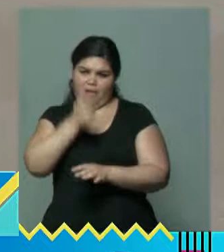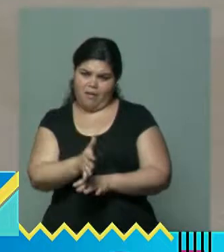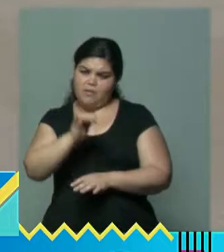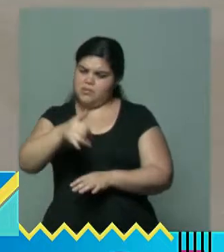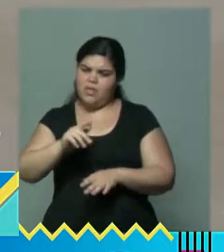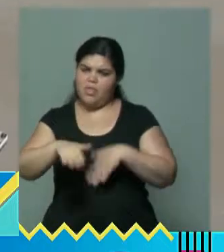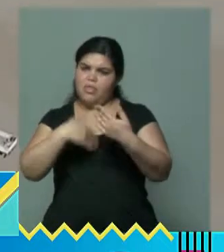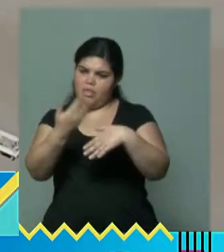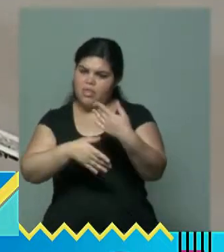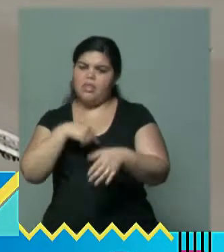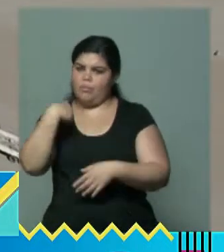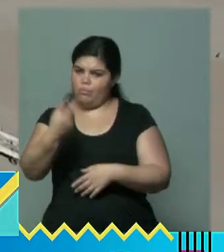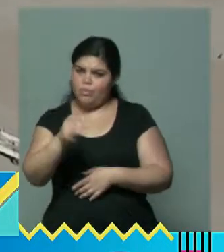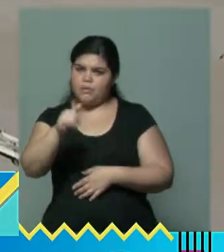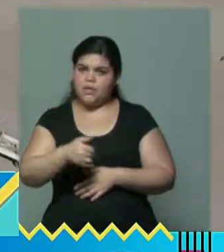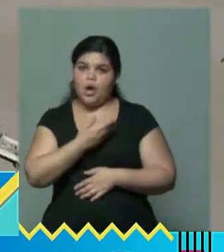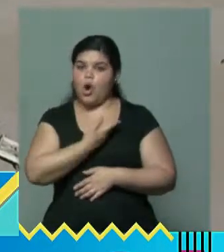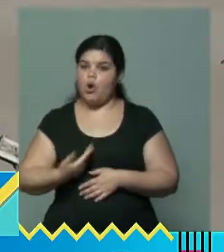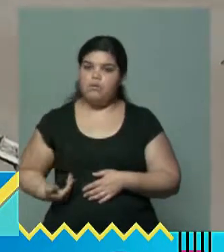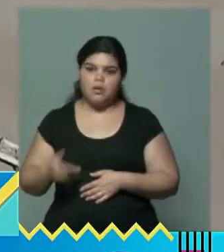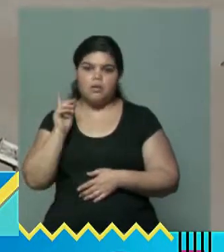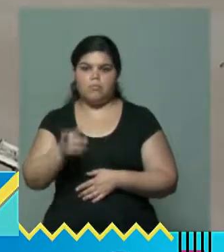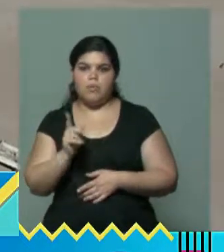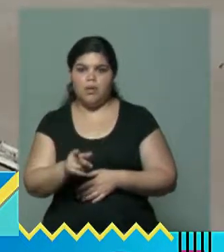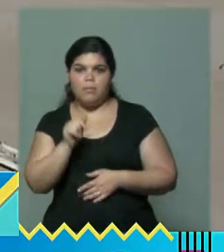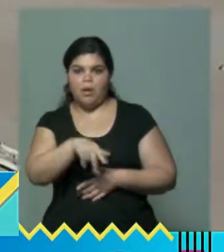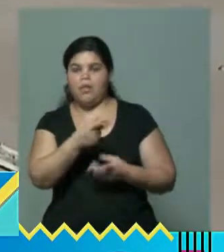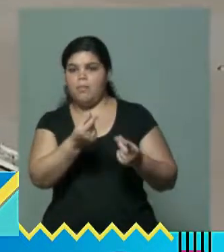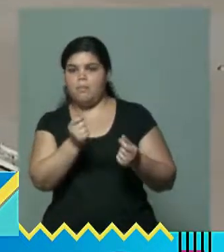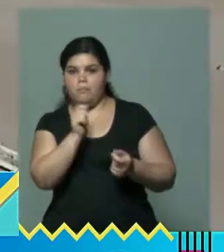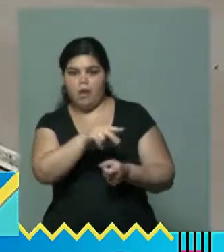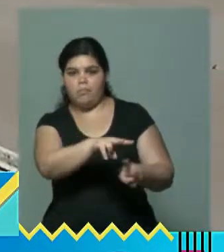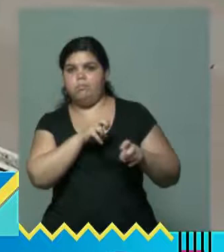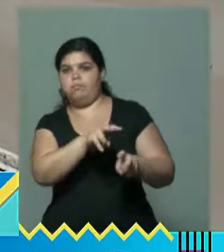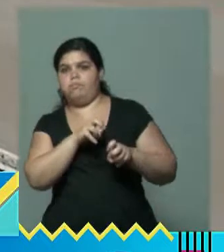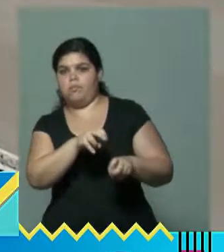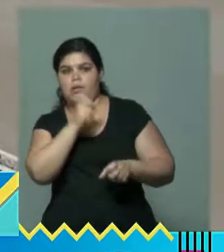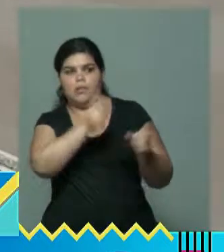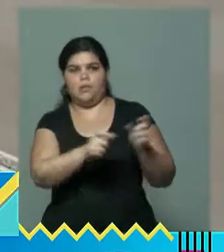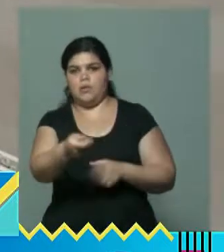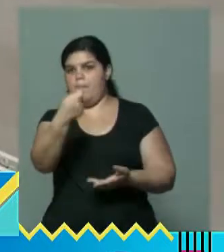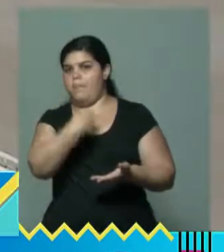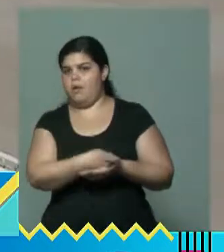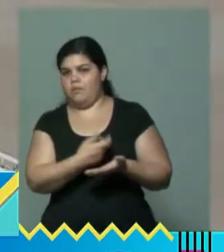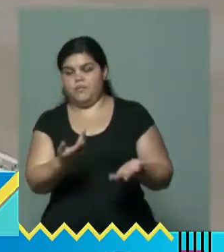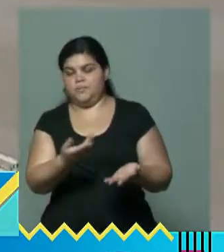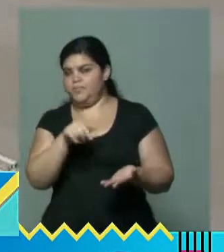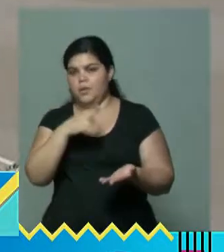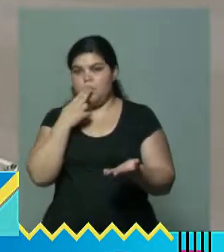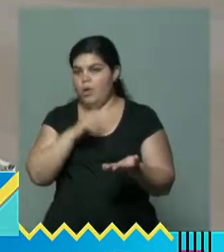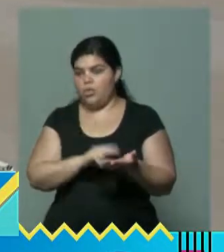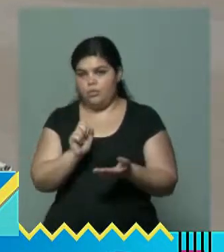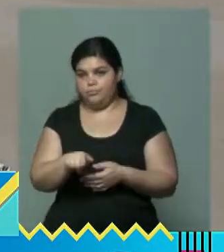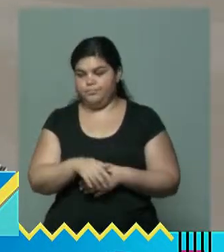algún momento, ¿no? El Estado, digamos, sigue chupándole recursos del bolsillo a la gente, digamos, y eso va aparte de los impuestos. La energía es lo que comentábamos